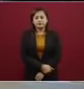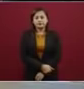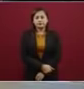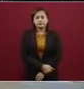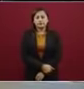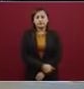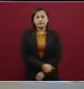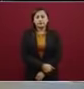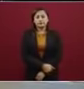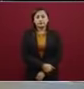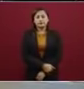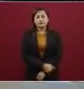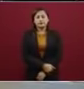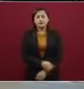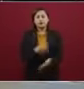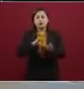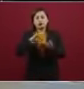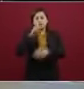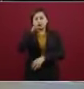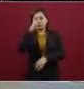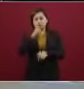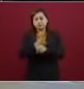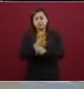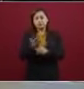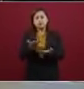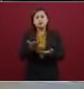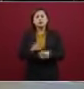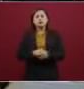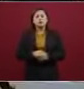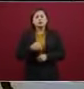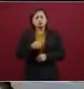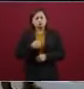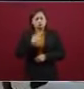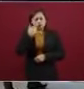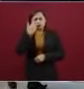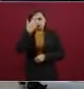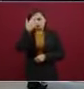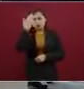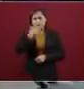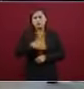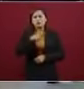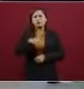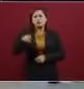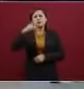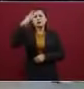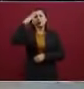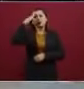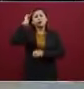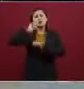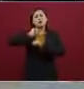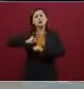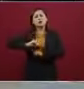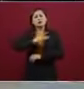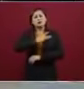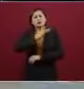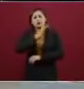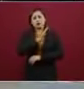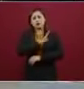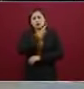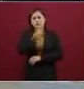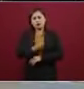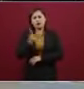el compromiso. Gracias, secretario. A mí me gustaría saber si el comandante general ya le notificaron cuáles van a ser las prioridades en